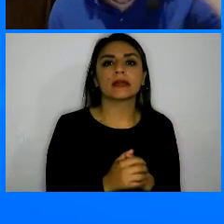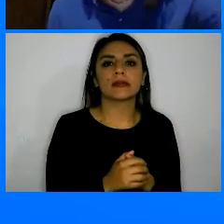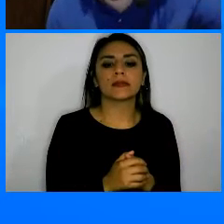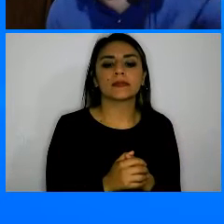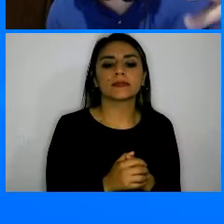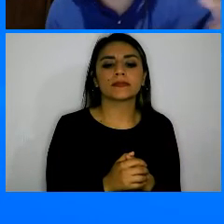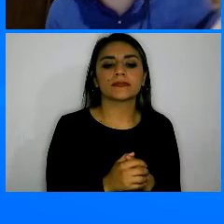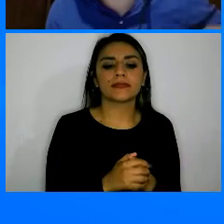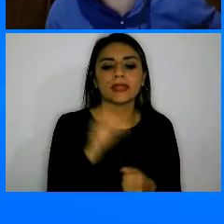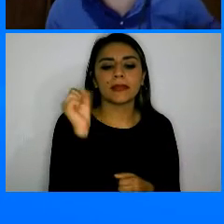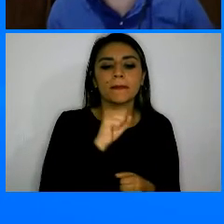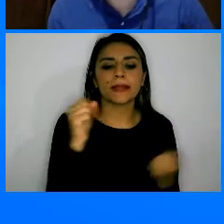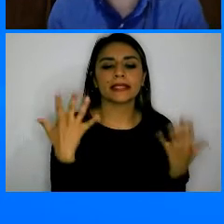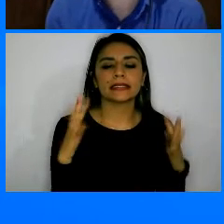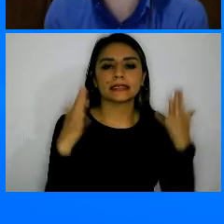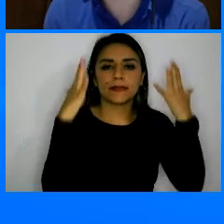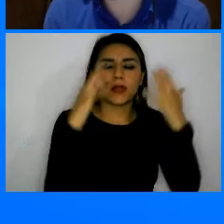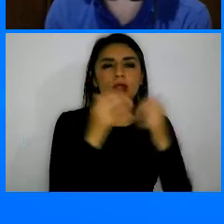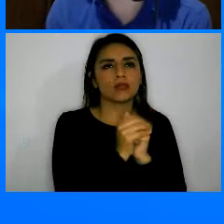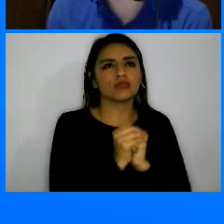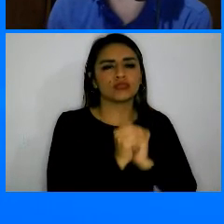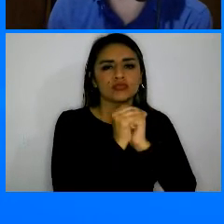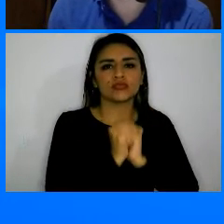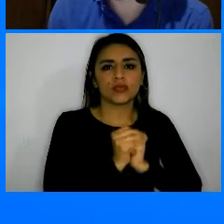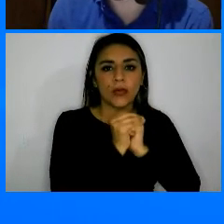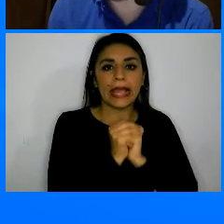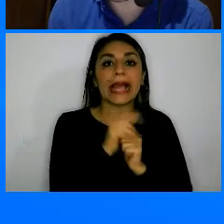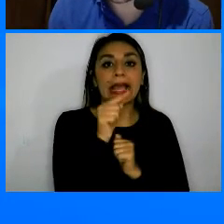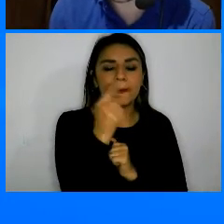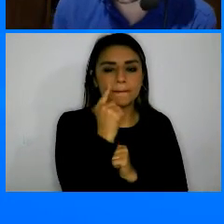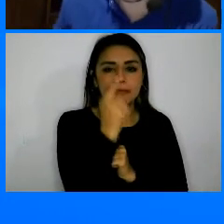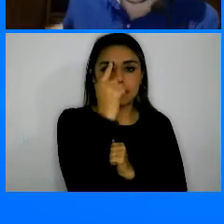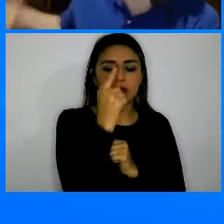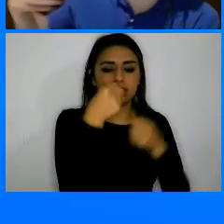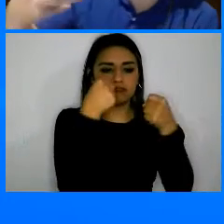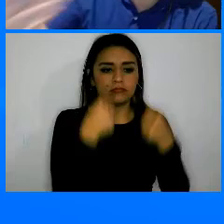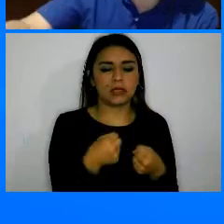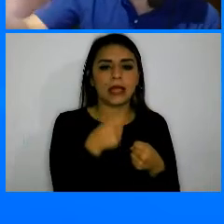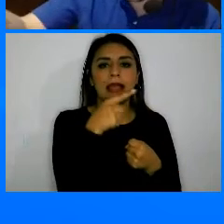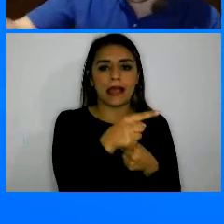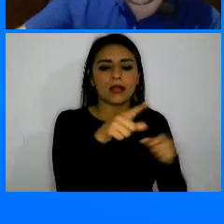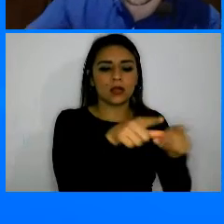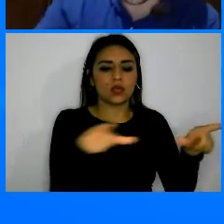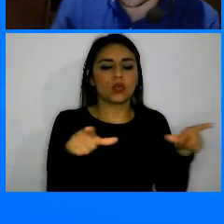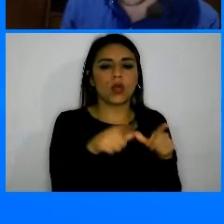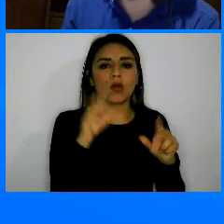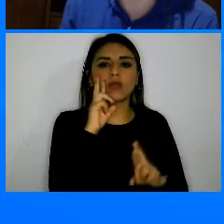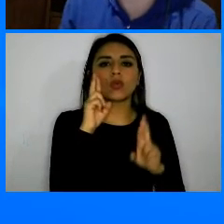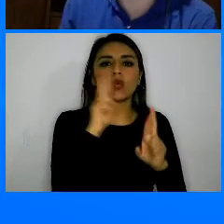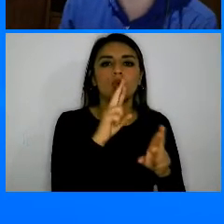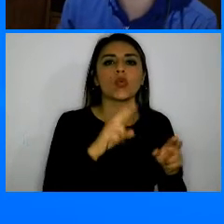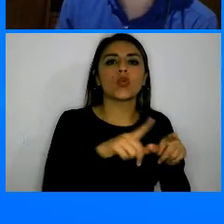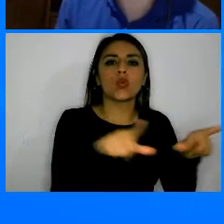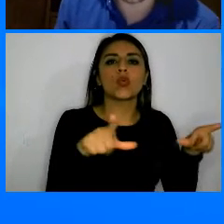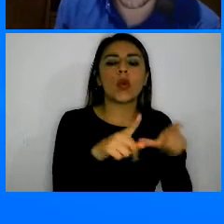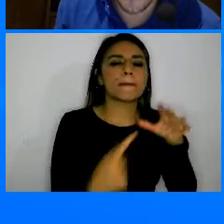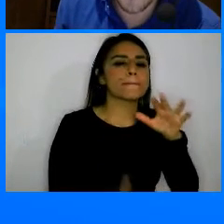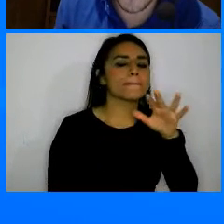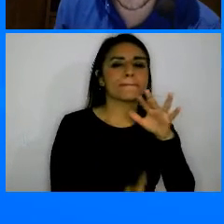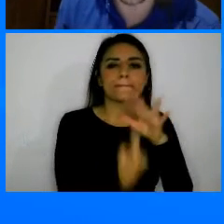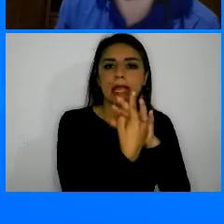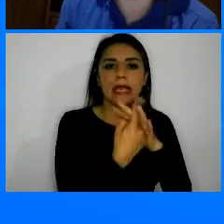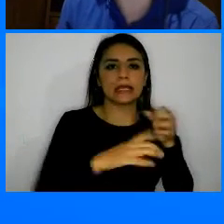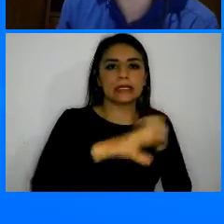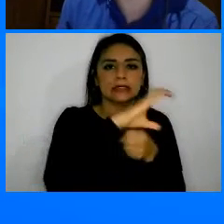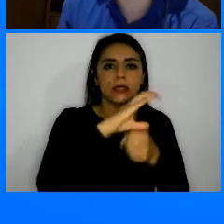sí, la primera ceremonia religiosa y por lo tanto oficialmente este sitio es conocido como el sitio fundacional de la ciudad